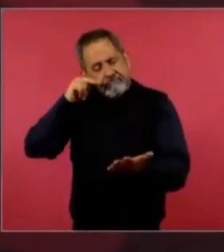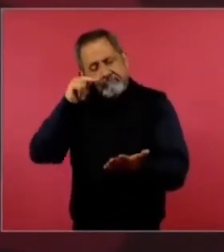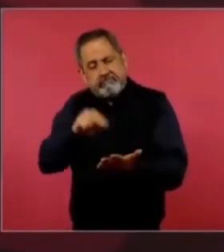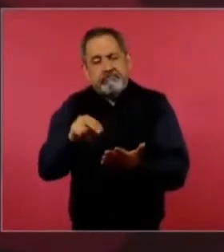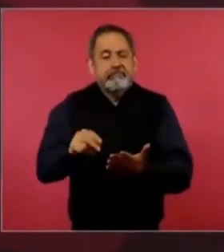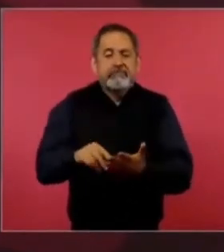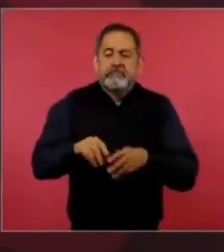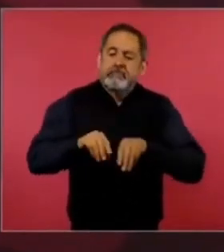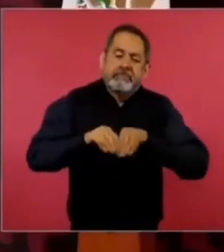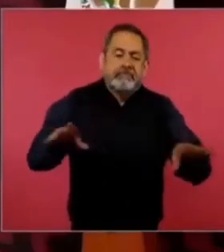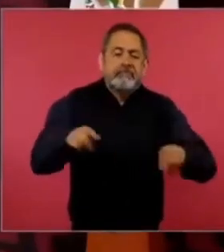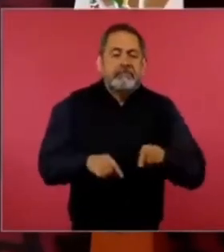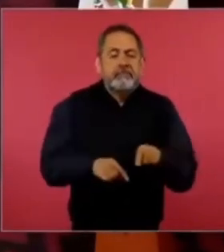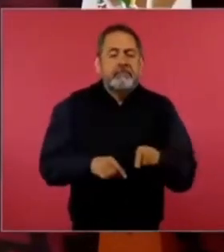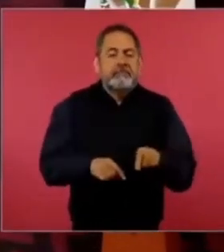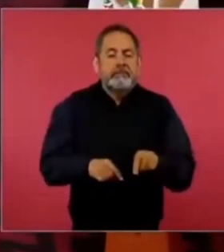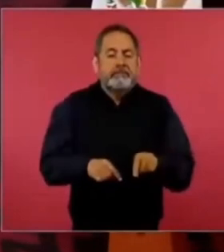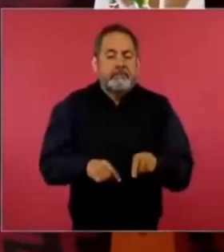sale